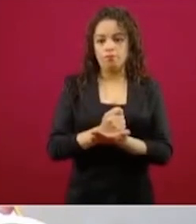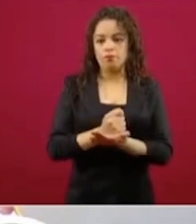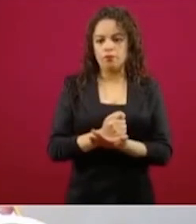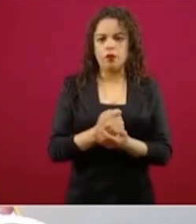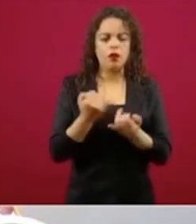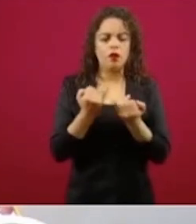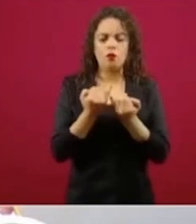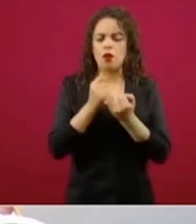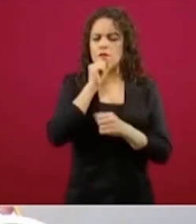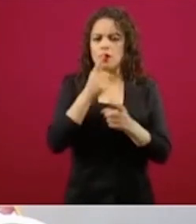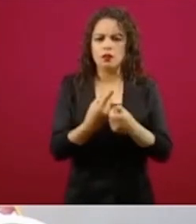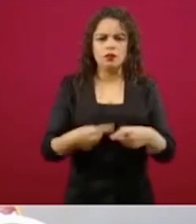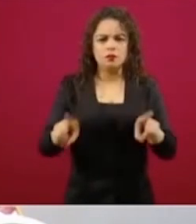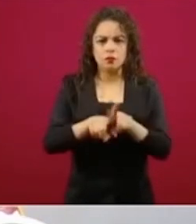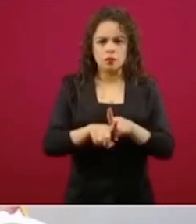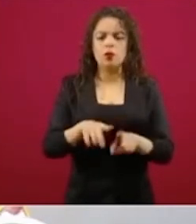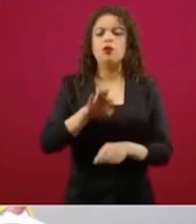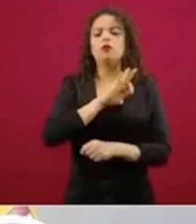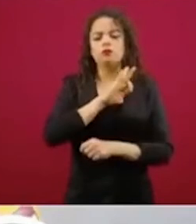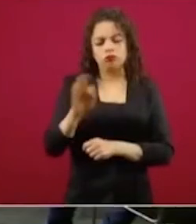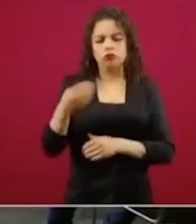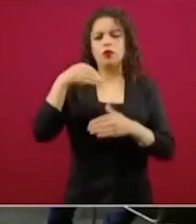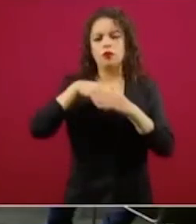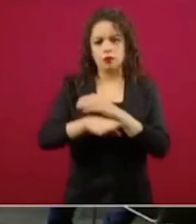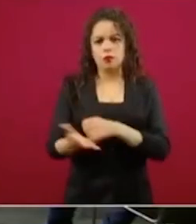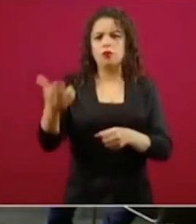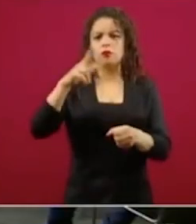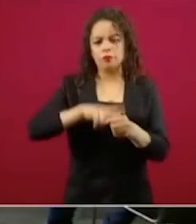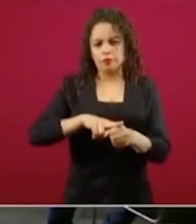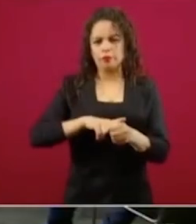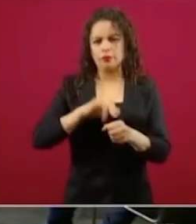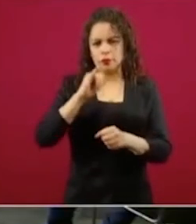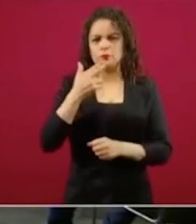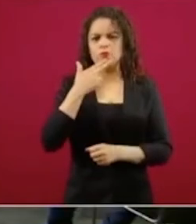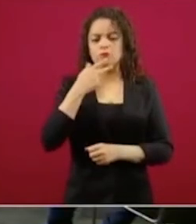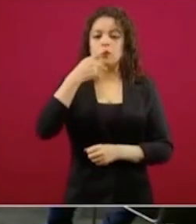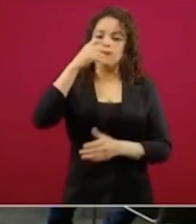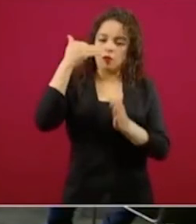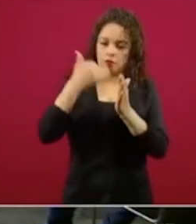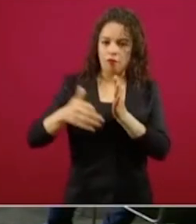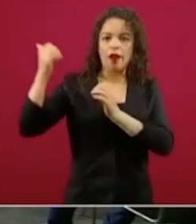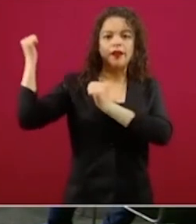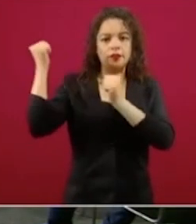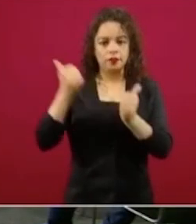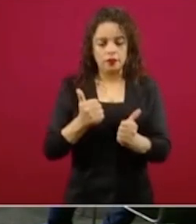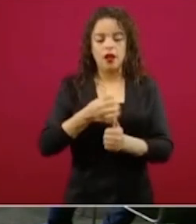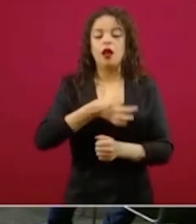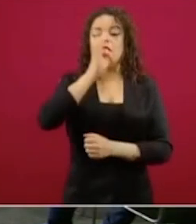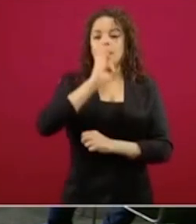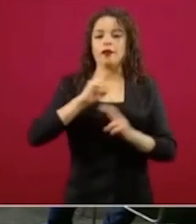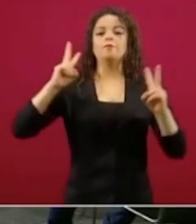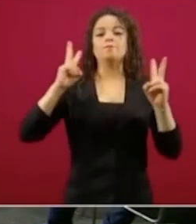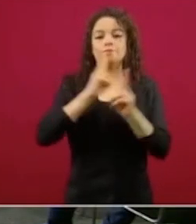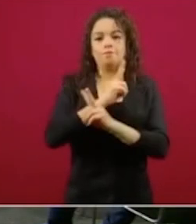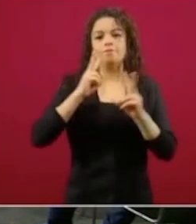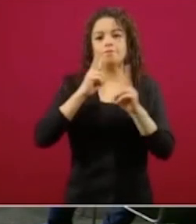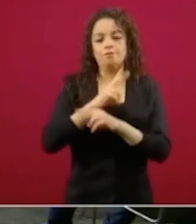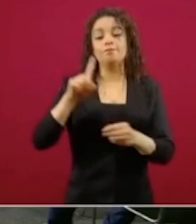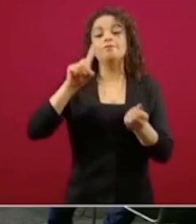podemos utilizar las de hospitalización pero en espera de los ventiladores para convertirlas en